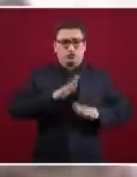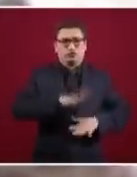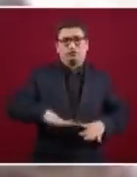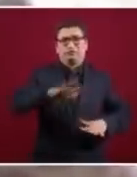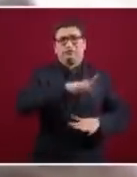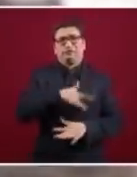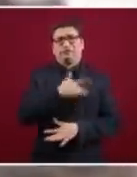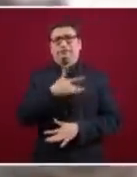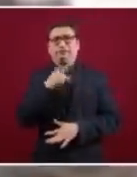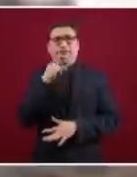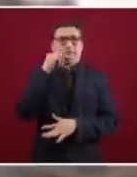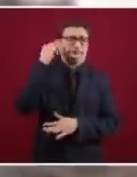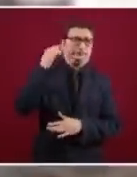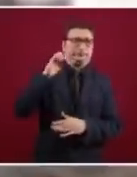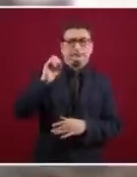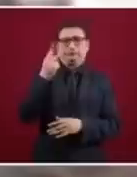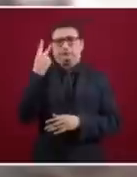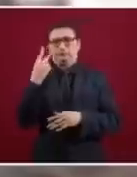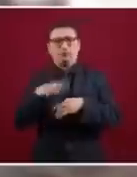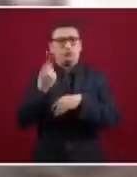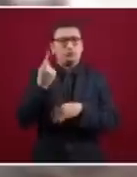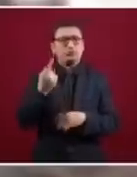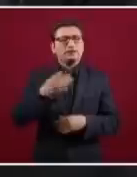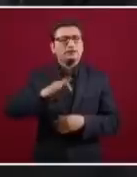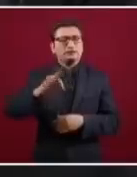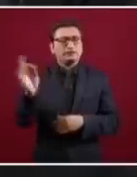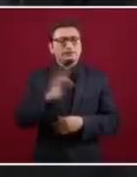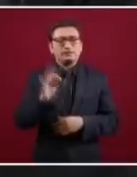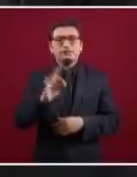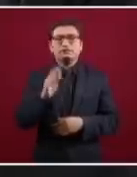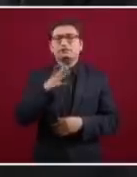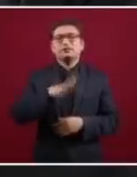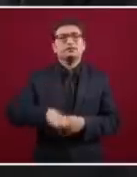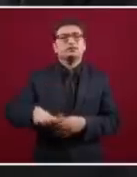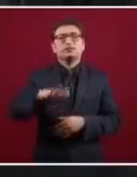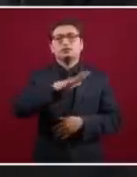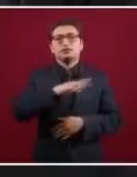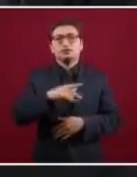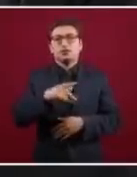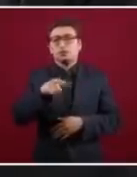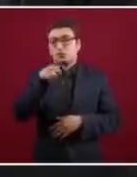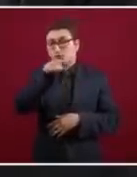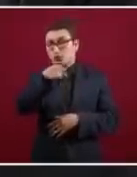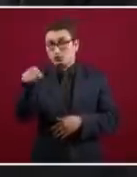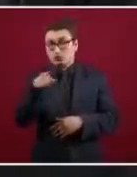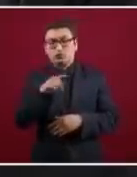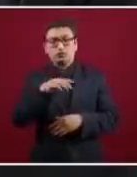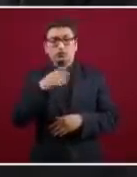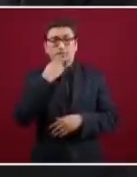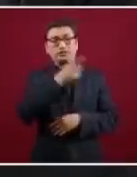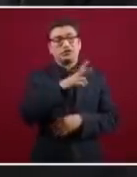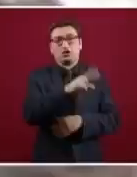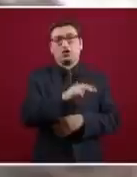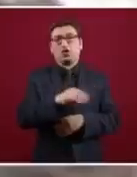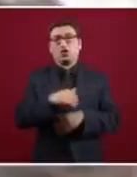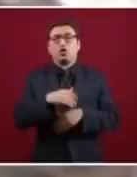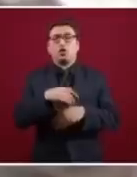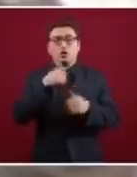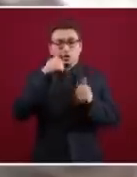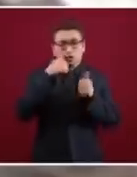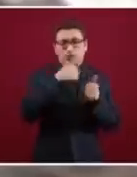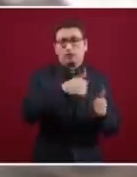sienten ofendidos si va a deslegitimar está esta declaración o va a escuchar a estos soldados